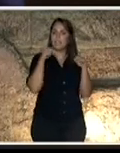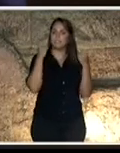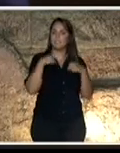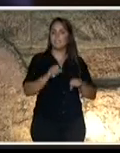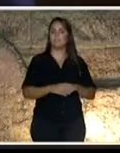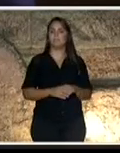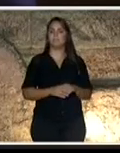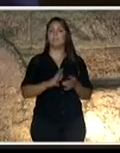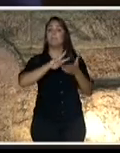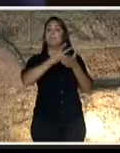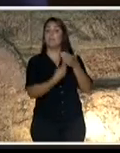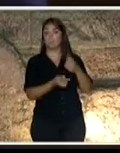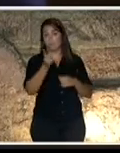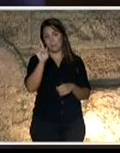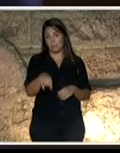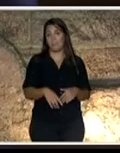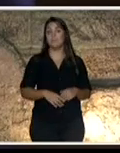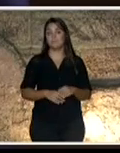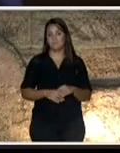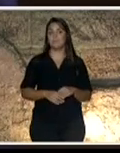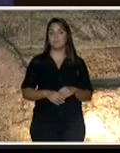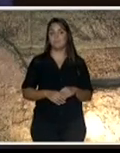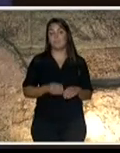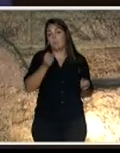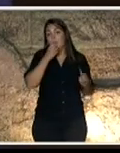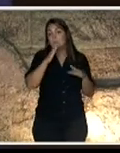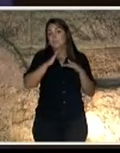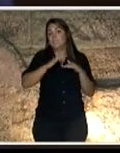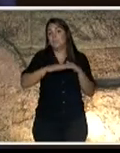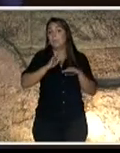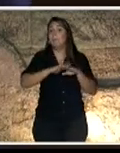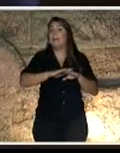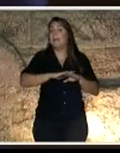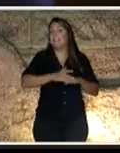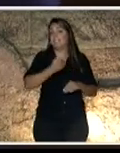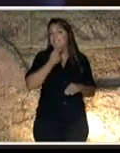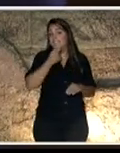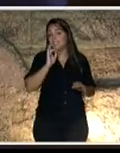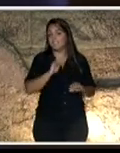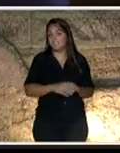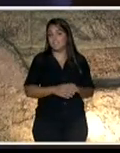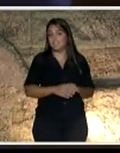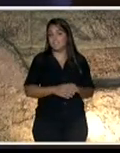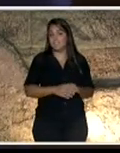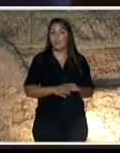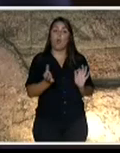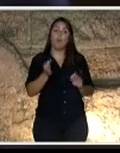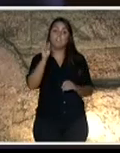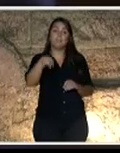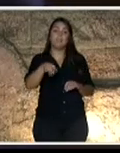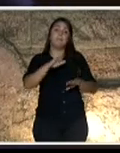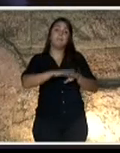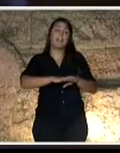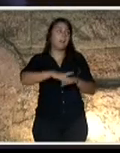el bilingüismo, al menos para el inglés, y tal vez también para la